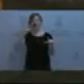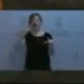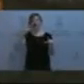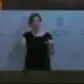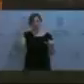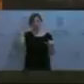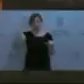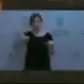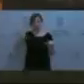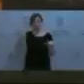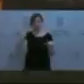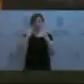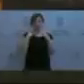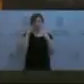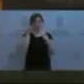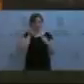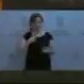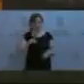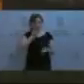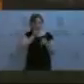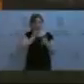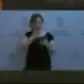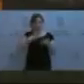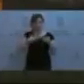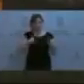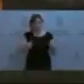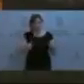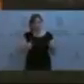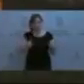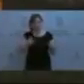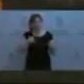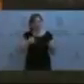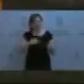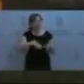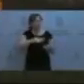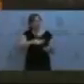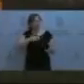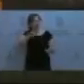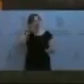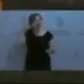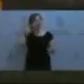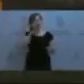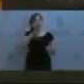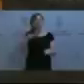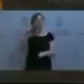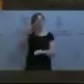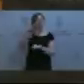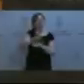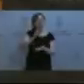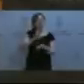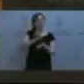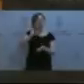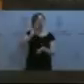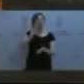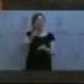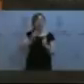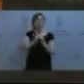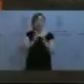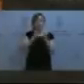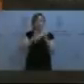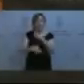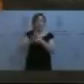señora diputada, a cuya reapertura tuve el placer y el honor de asistir el día 29 de enero